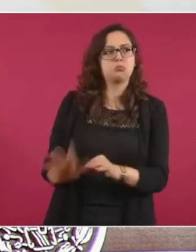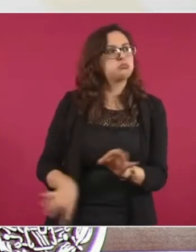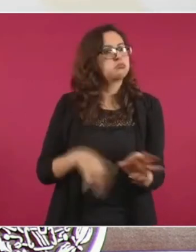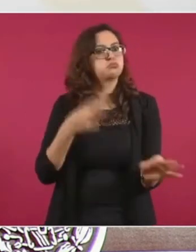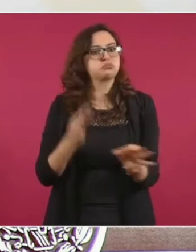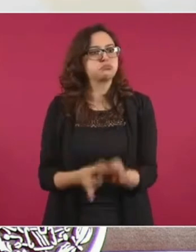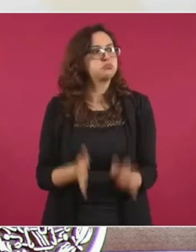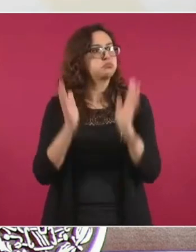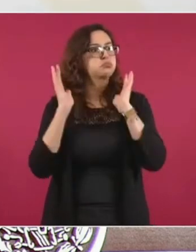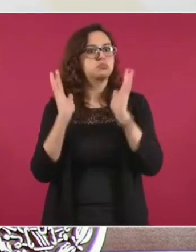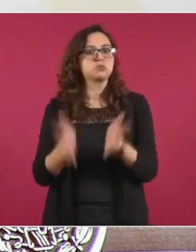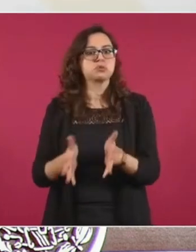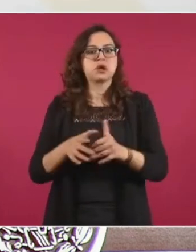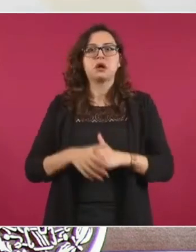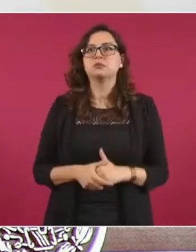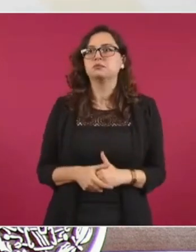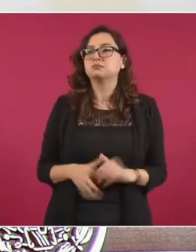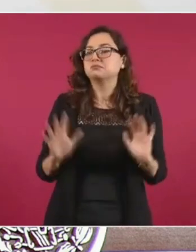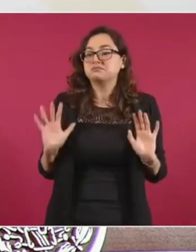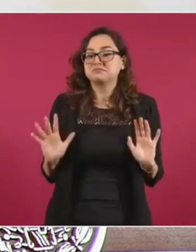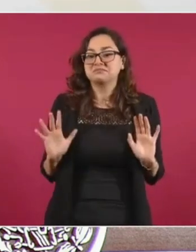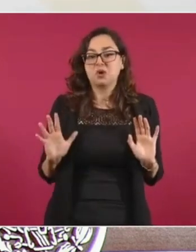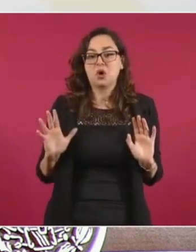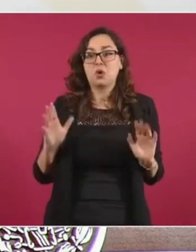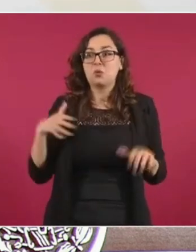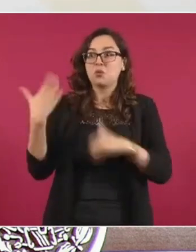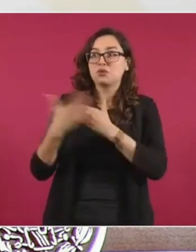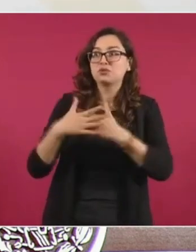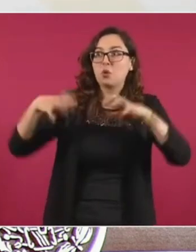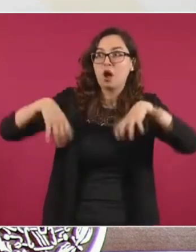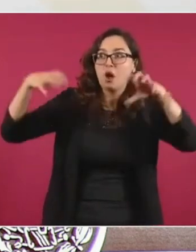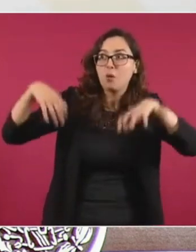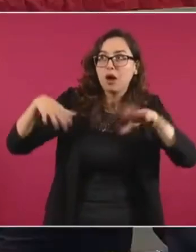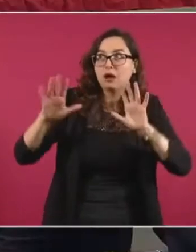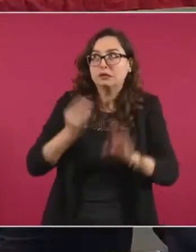Ojalá y no nos haya que quedar mal un próximo aguacero.